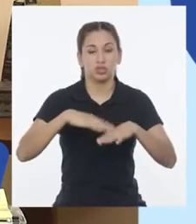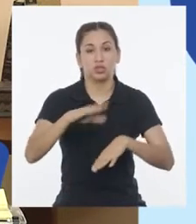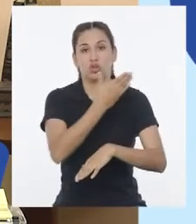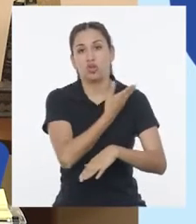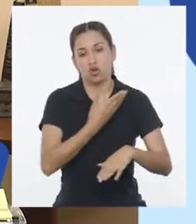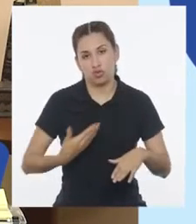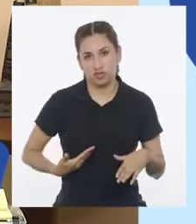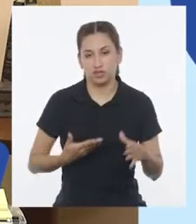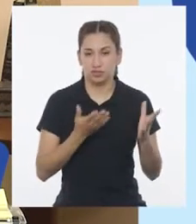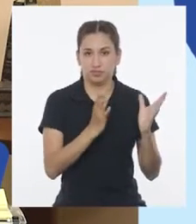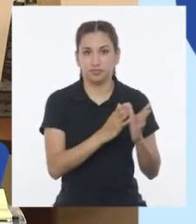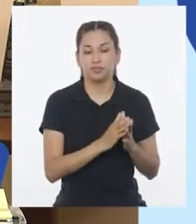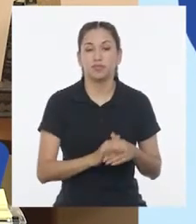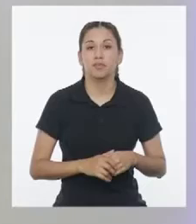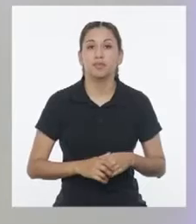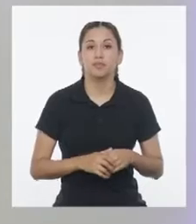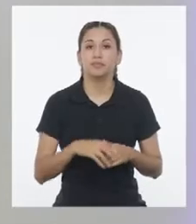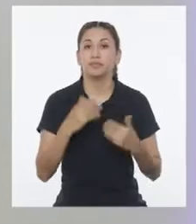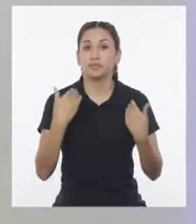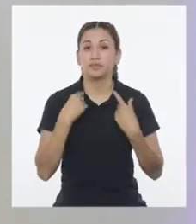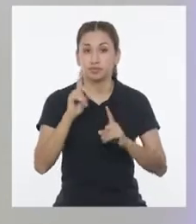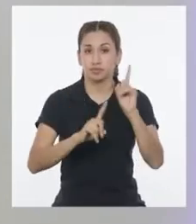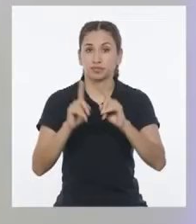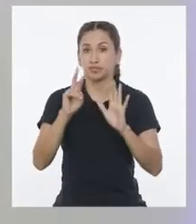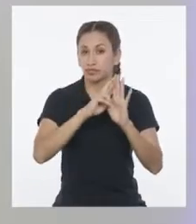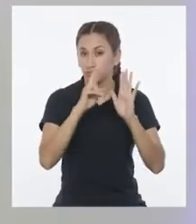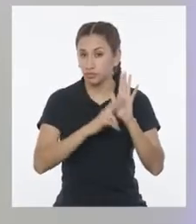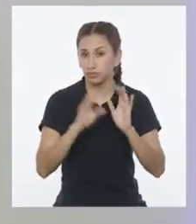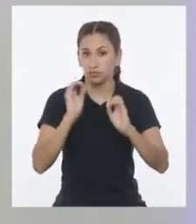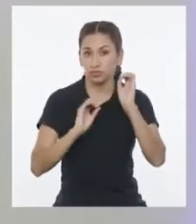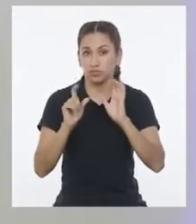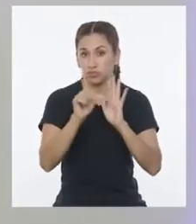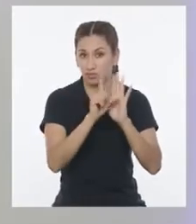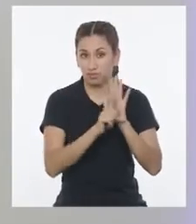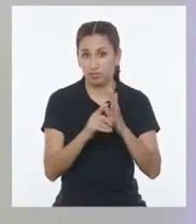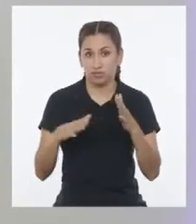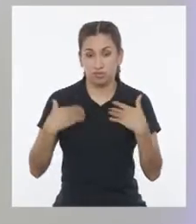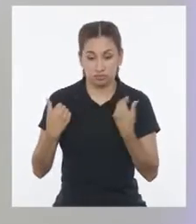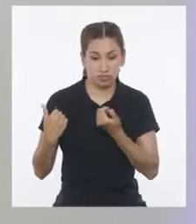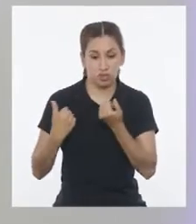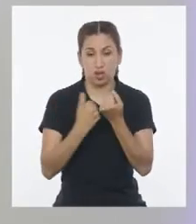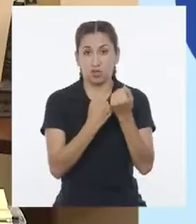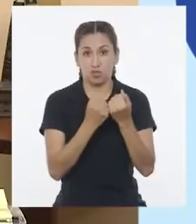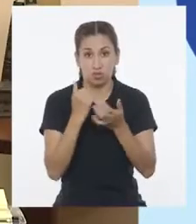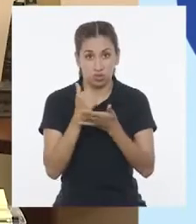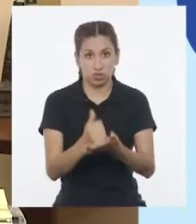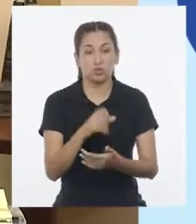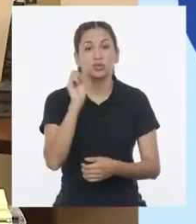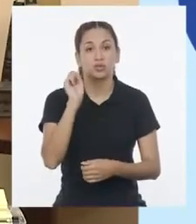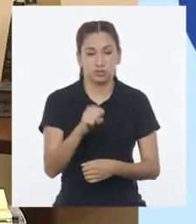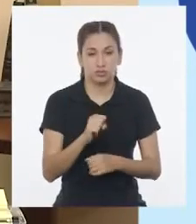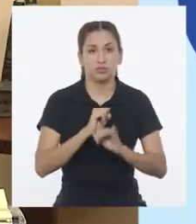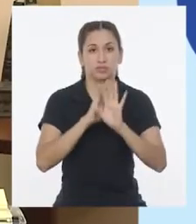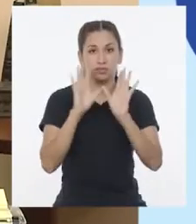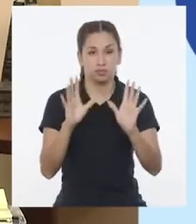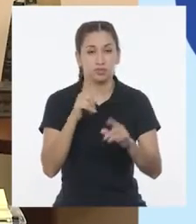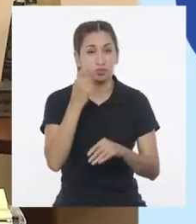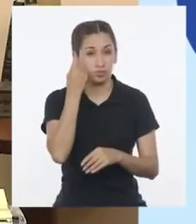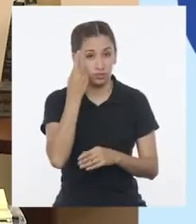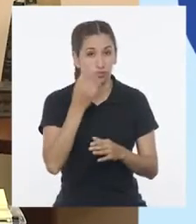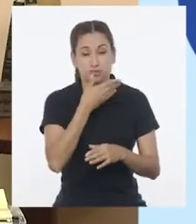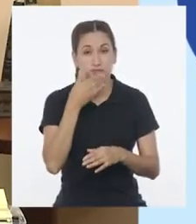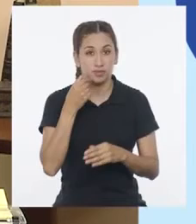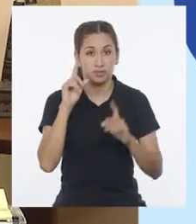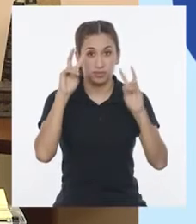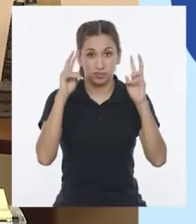decir, el Estado generalmente. ¿Existe alguna normativa o ley que les dé fundamento? Por supuesto. Para